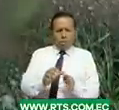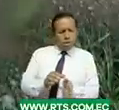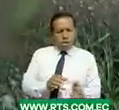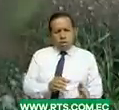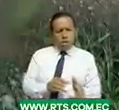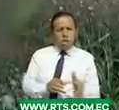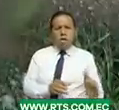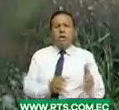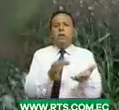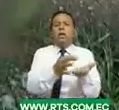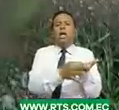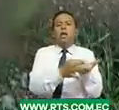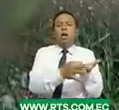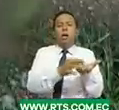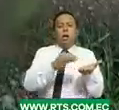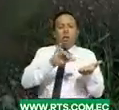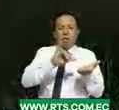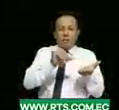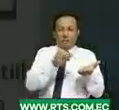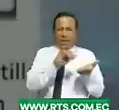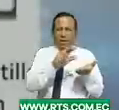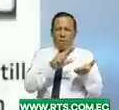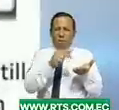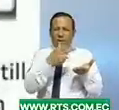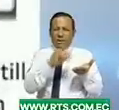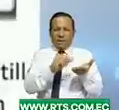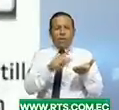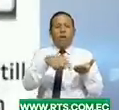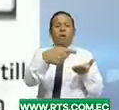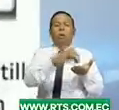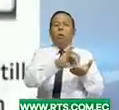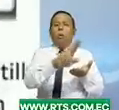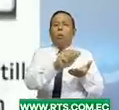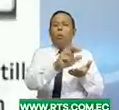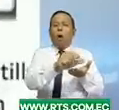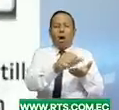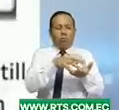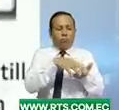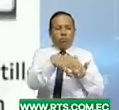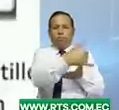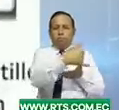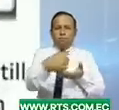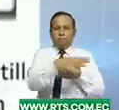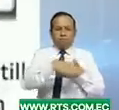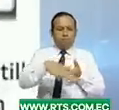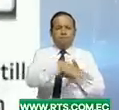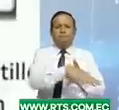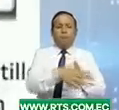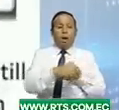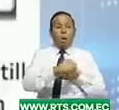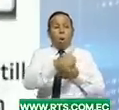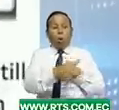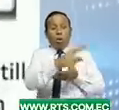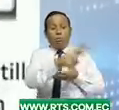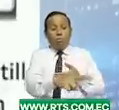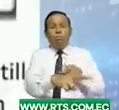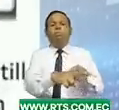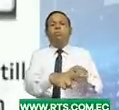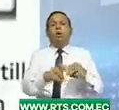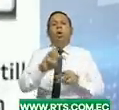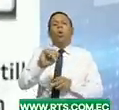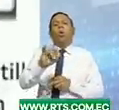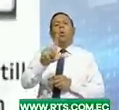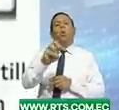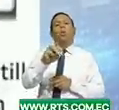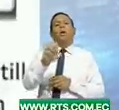Yaguachi y Juján. Junto a su cuerpo sin vida estaba otro cadáver, el de Wilmer Lenin Alvarado Castillo, quien